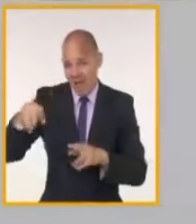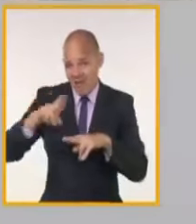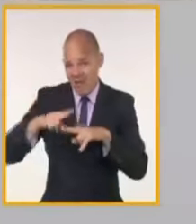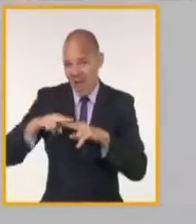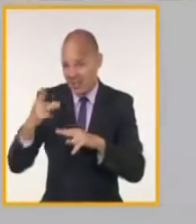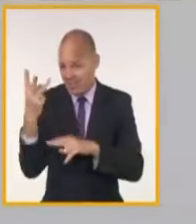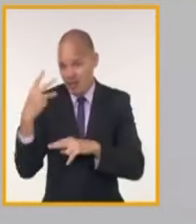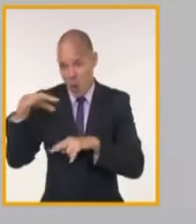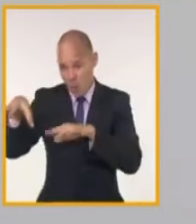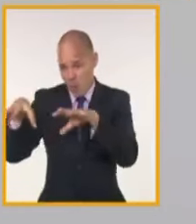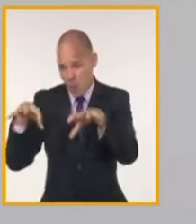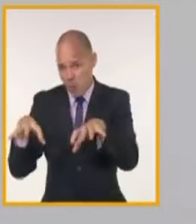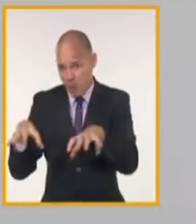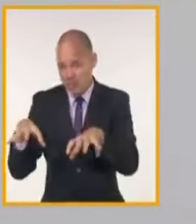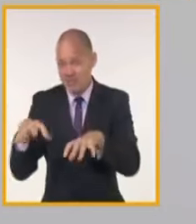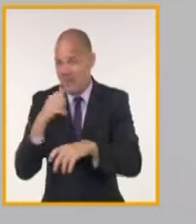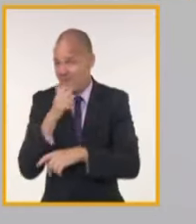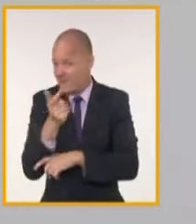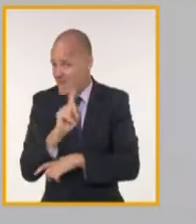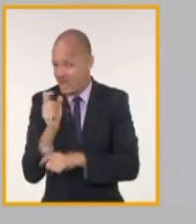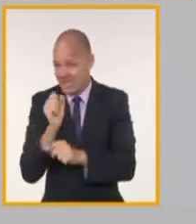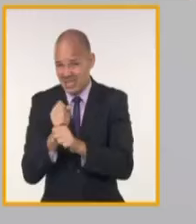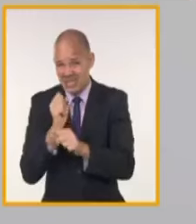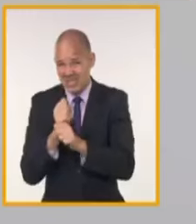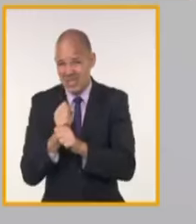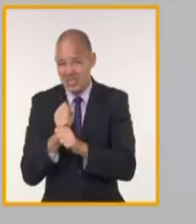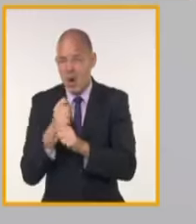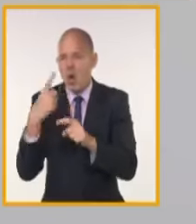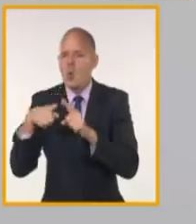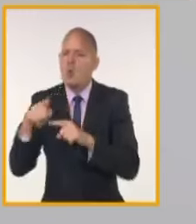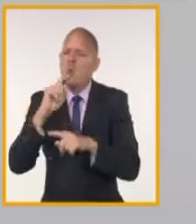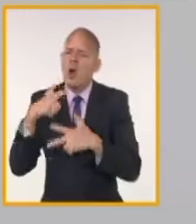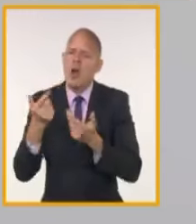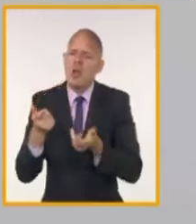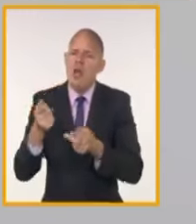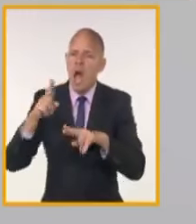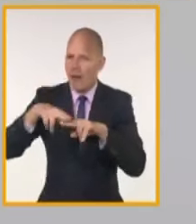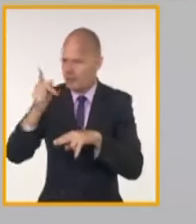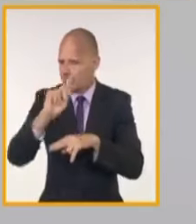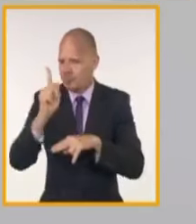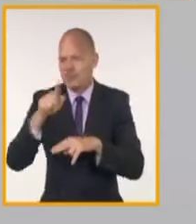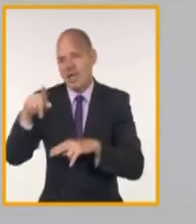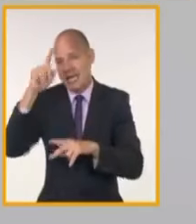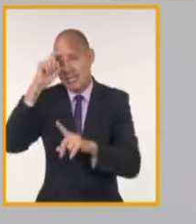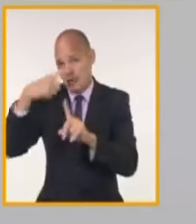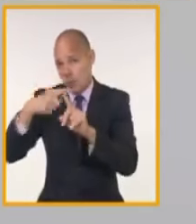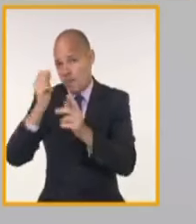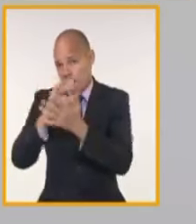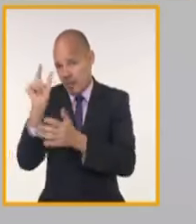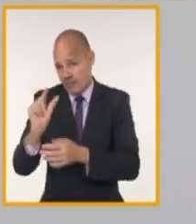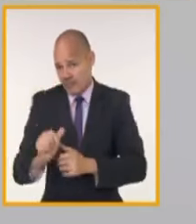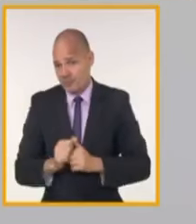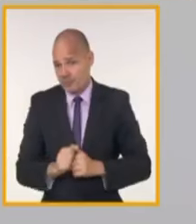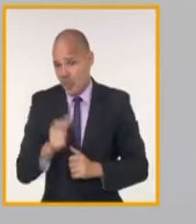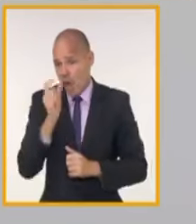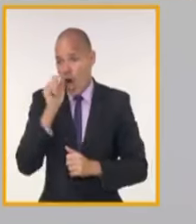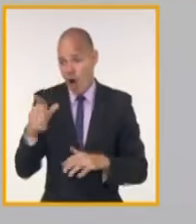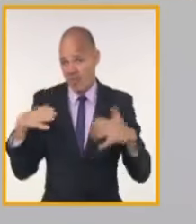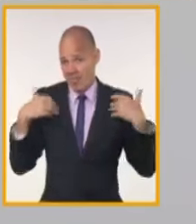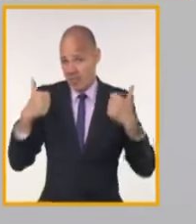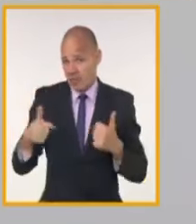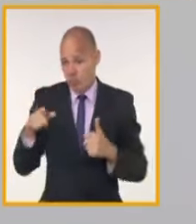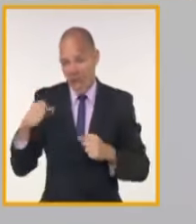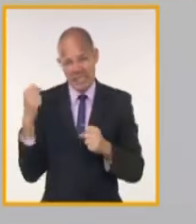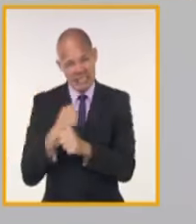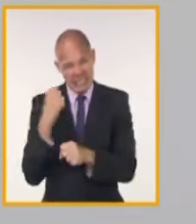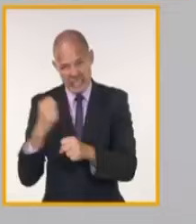complejidad el estado técnico que tien Santa Cruz Santa Cruz Empezando por el joven director que está allí al frente ellos estaban